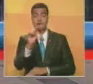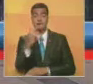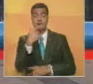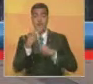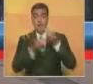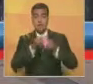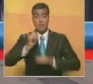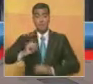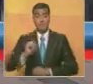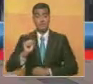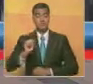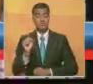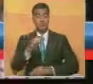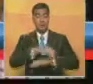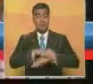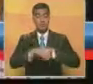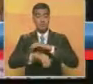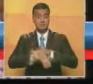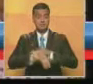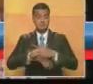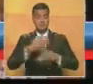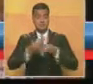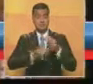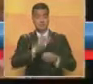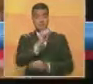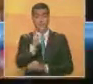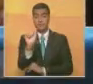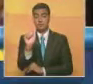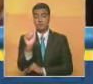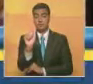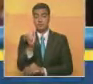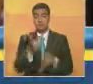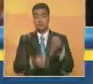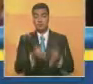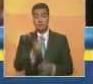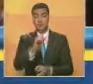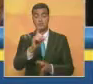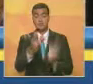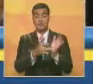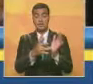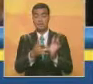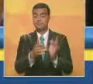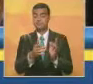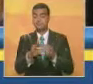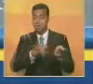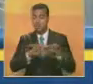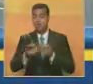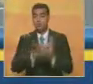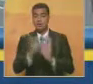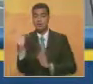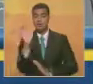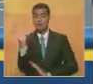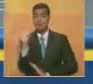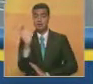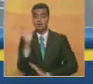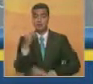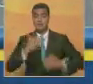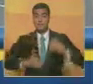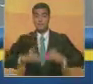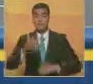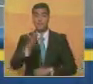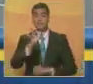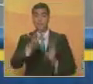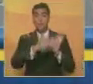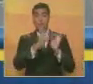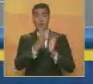órgano policial la orden de aprensión emitida contra ponte a ponte por el tribunal 11 de control del área metropolitana de Caracas el miércoles 18 de